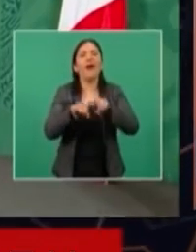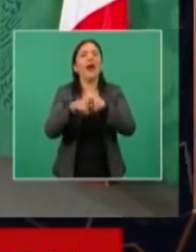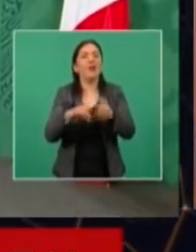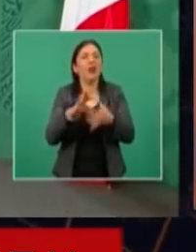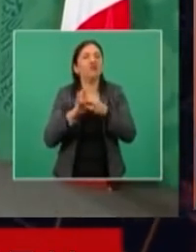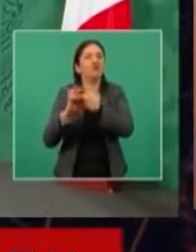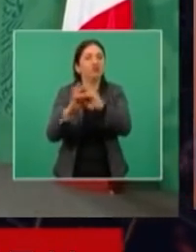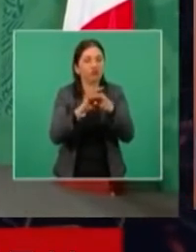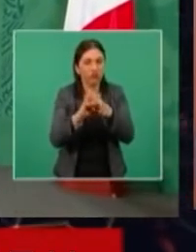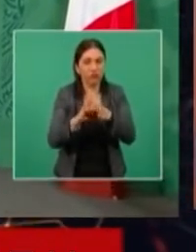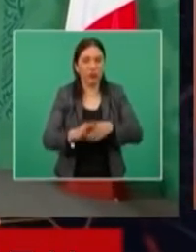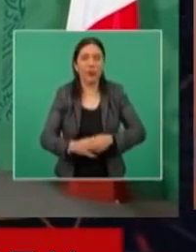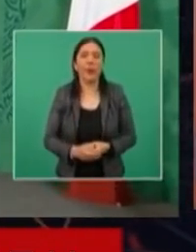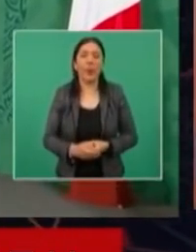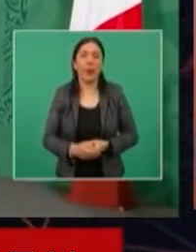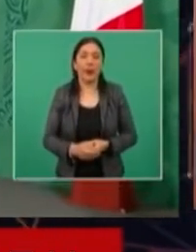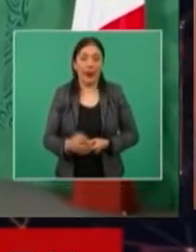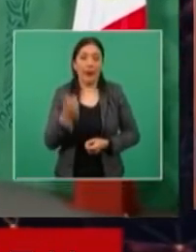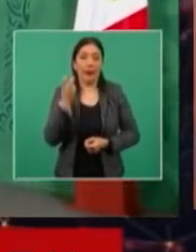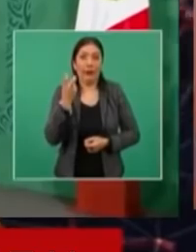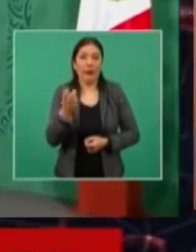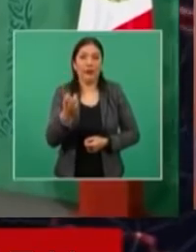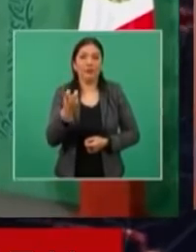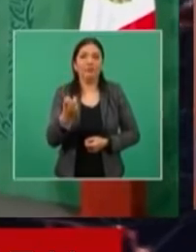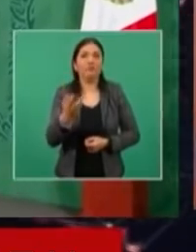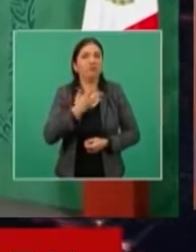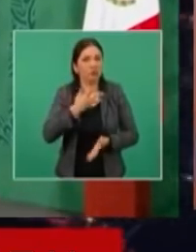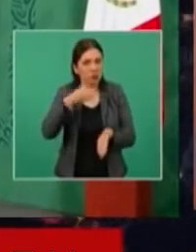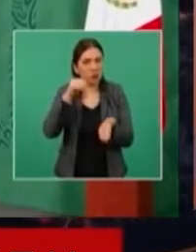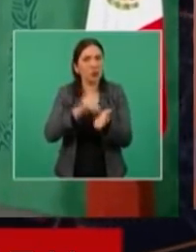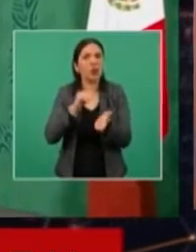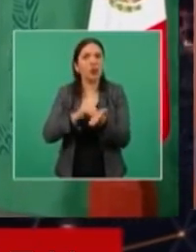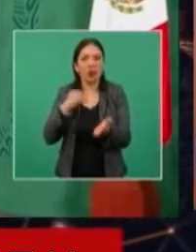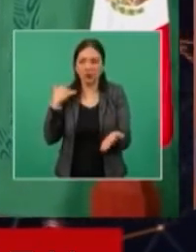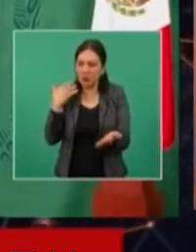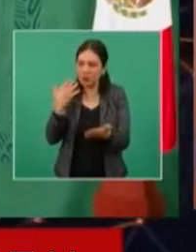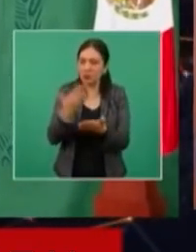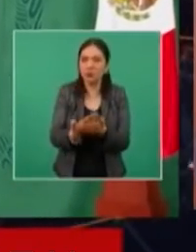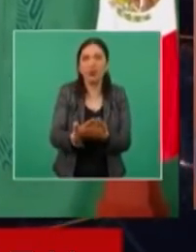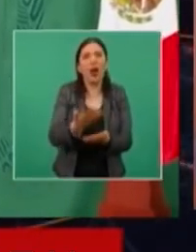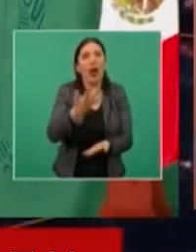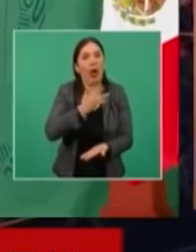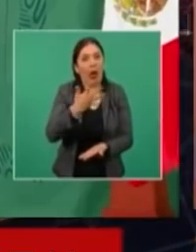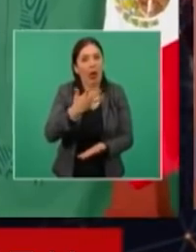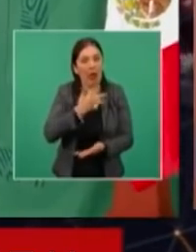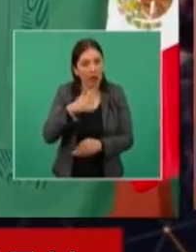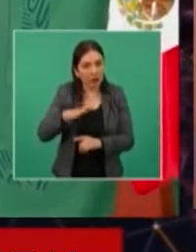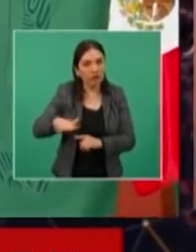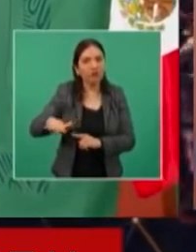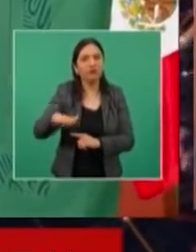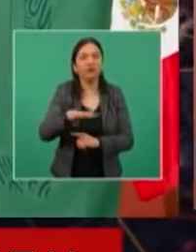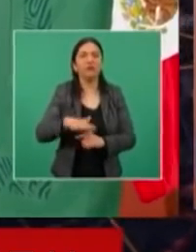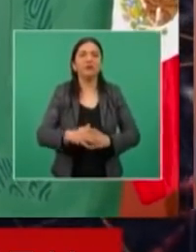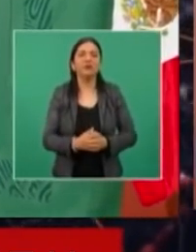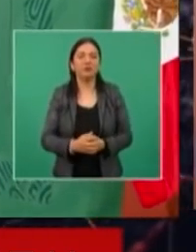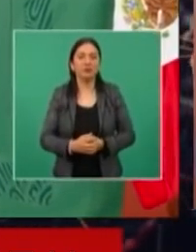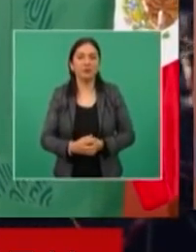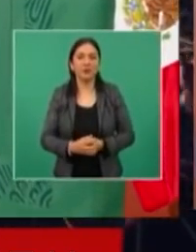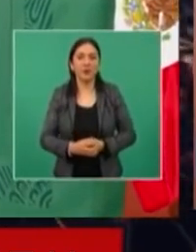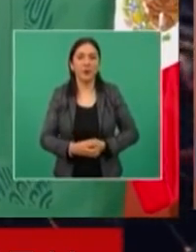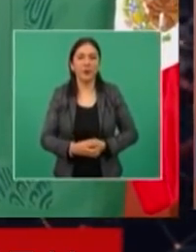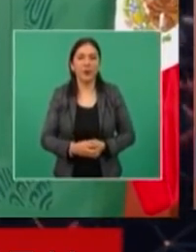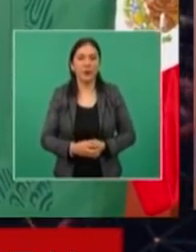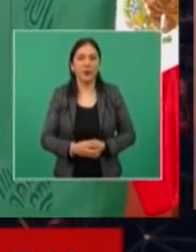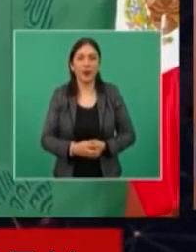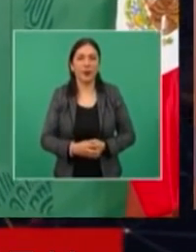soluciones. Yo sí creo que las hay, Pepe. Hay que buscar el diálogo y hay que intentar conciliar para que